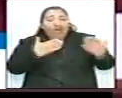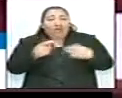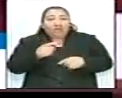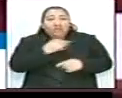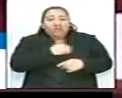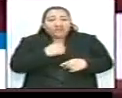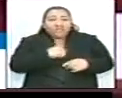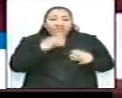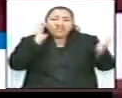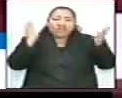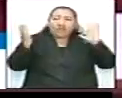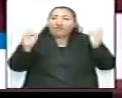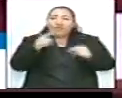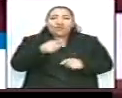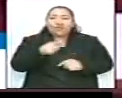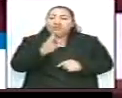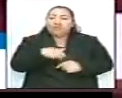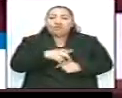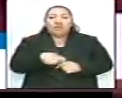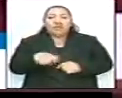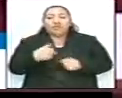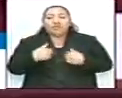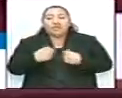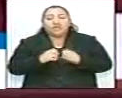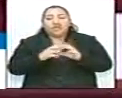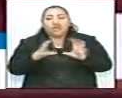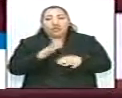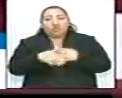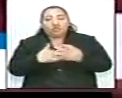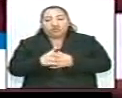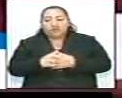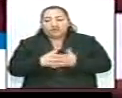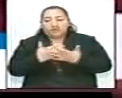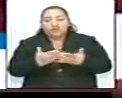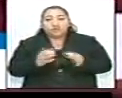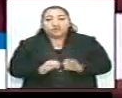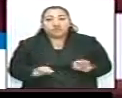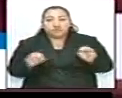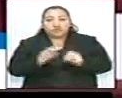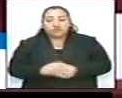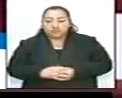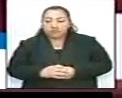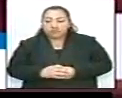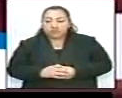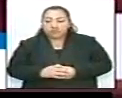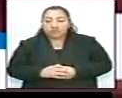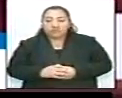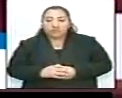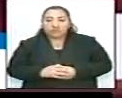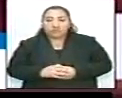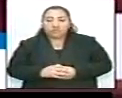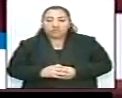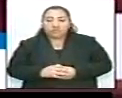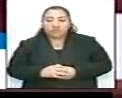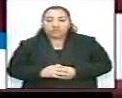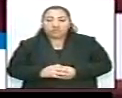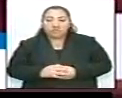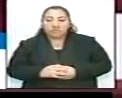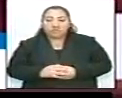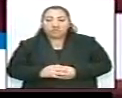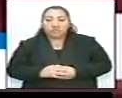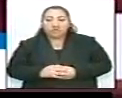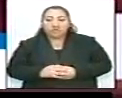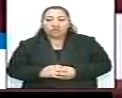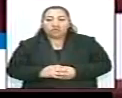se ha confundido, y eso creo lo tenemos muy claro todos, las cosas importantes versus las cosas urgentes.